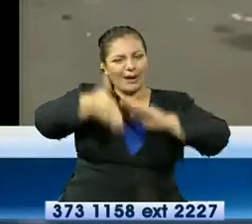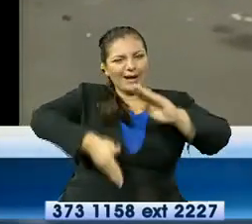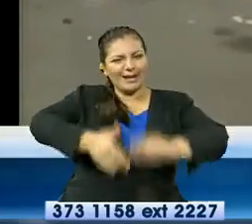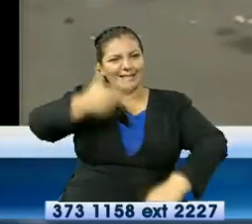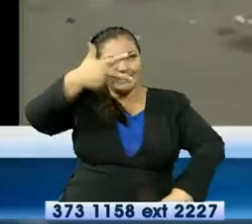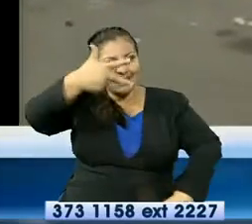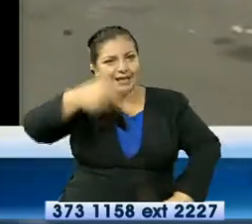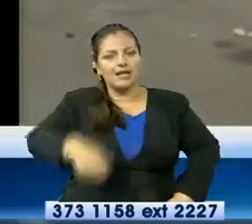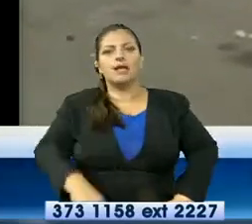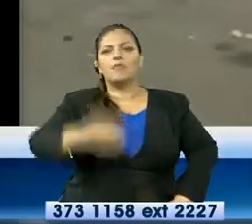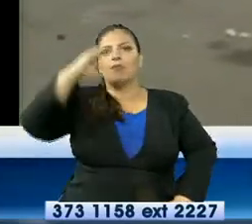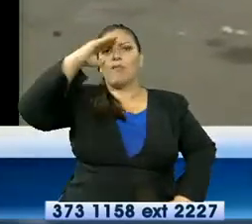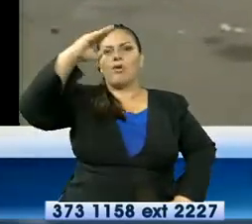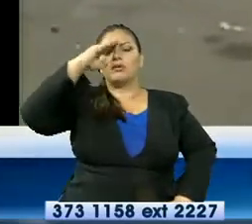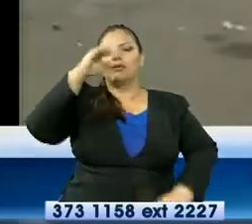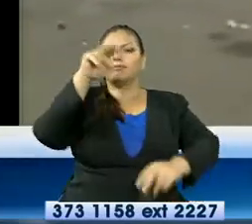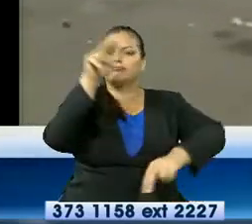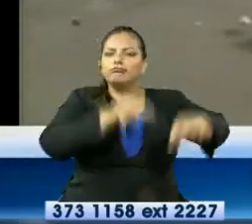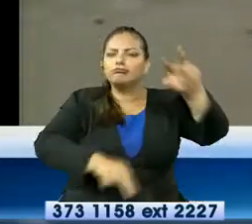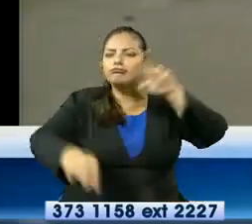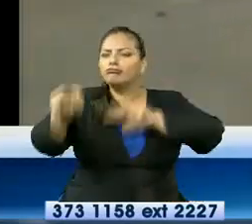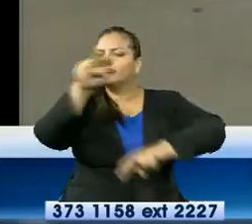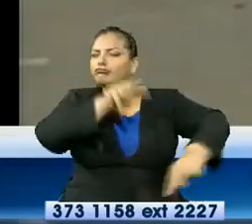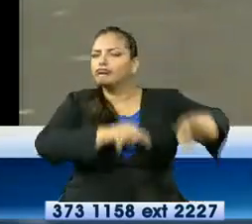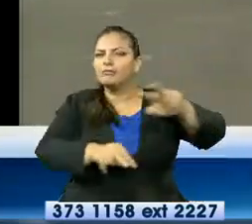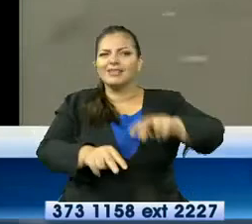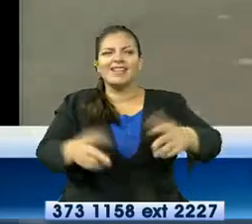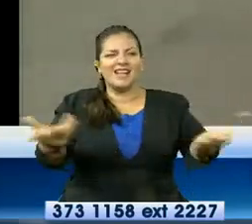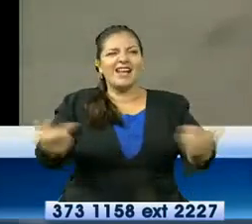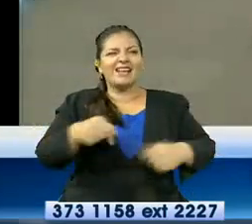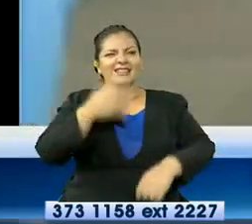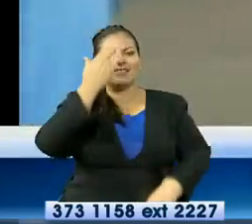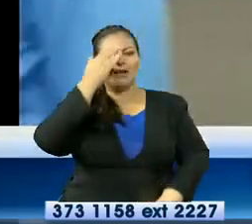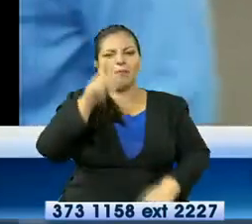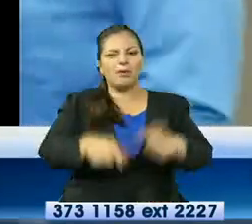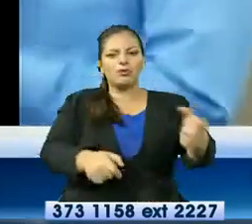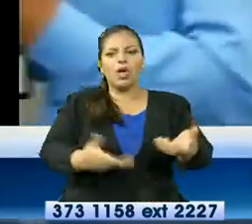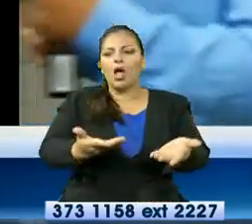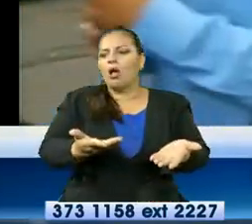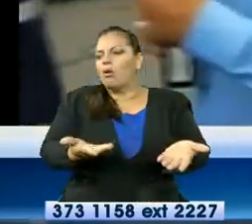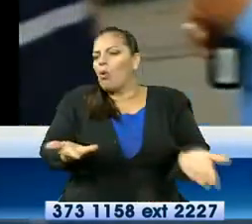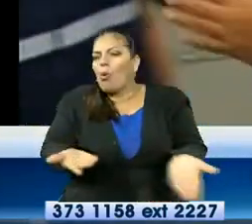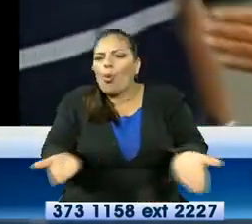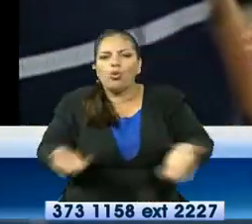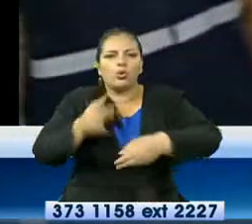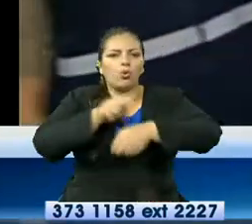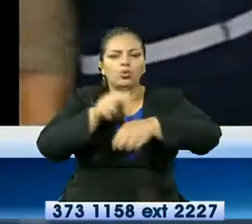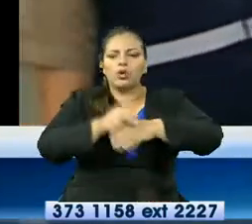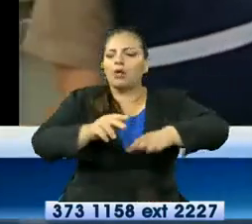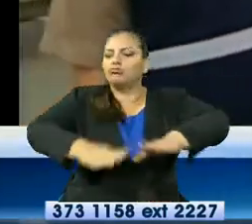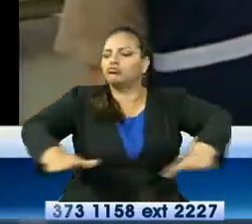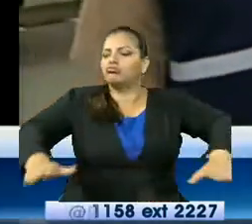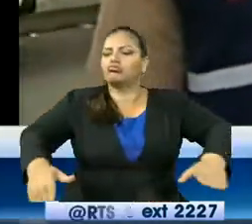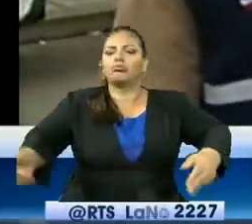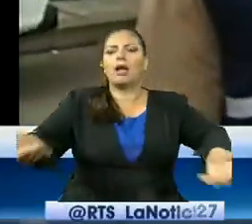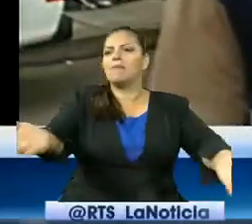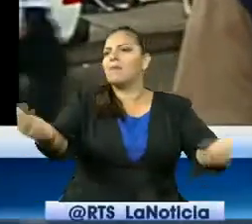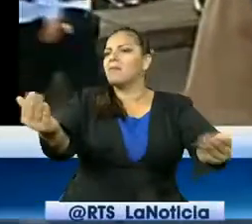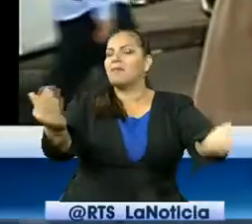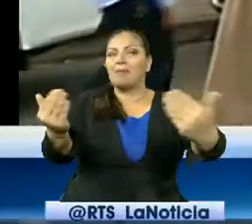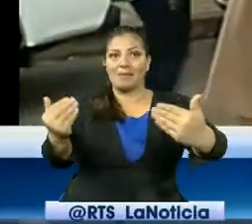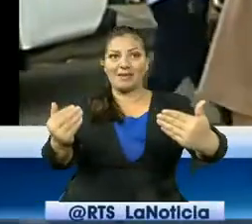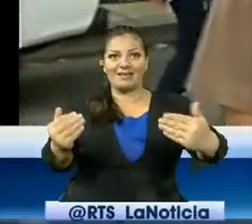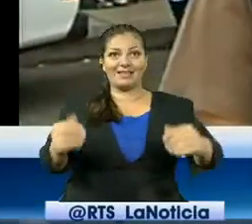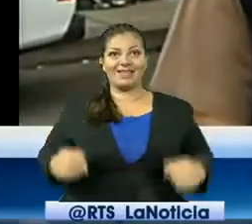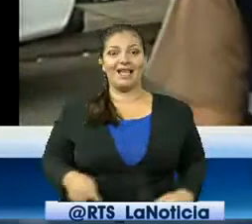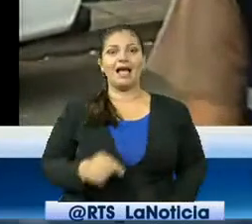revisión en cuanto a seguridad muy buenos días está con nosotros uno de los delegados de seguridad de la gobernación cuéntenos un poco Qué acciones desde el viernes que que se llegó